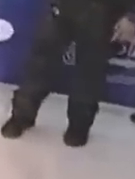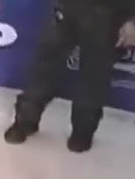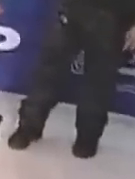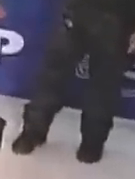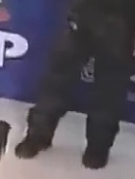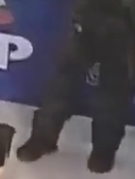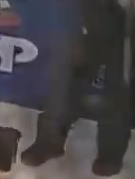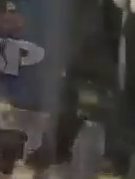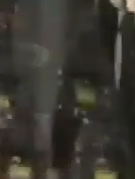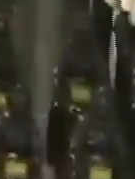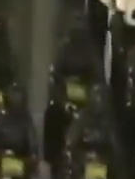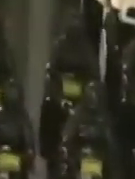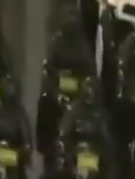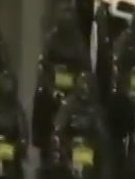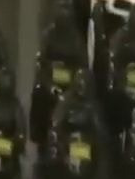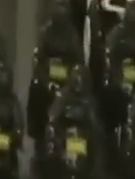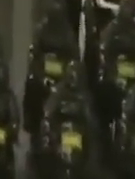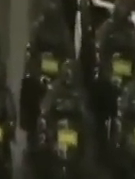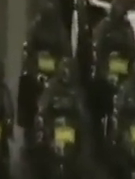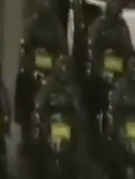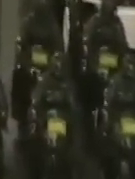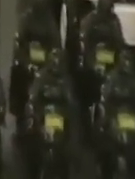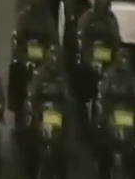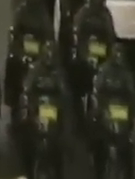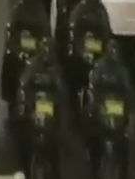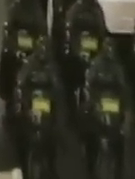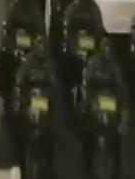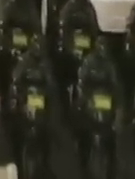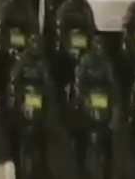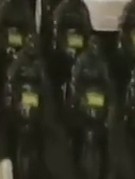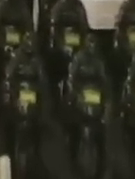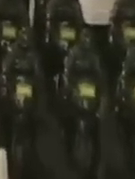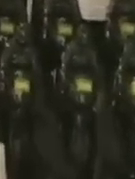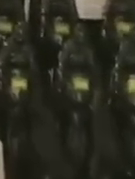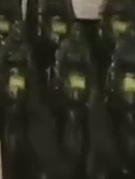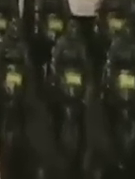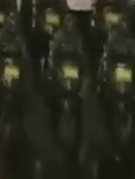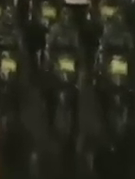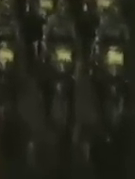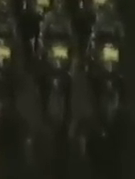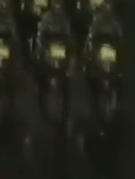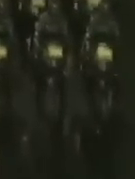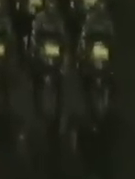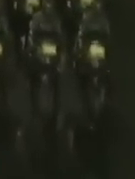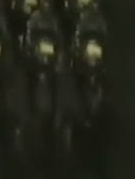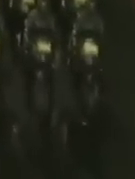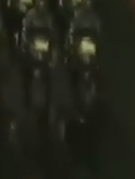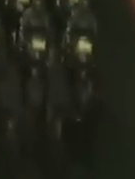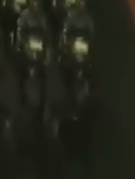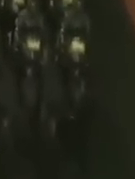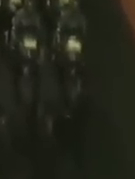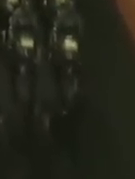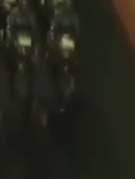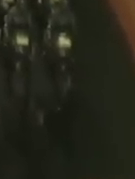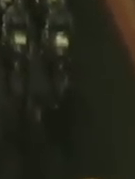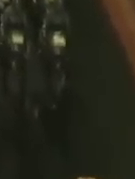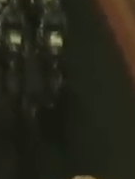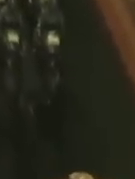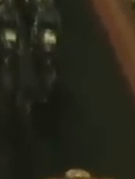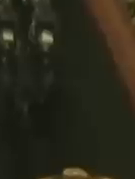lo siguiente en horas de la mañana. Celebramos 24 años de revolución permanente y compromiso irreversible con la